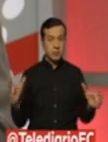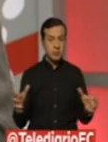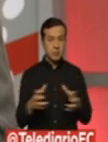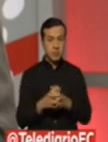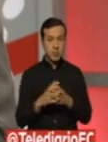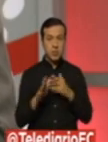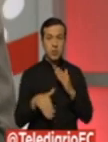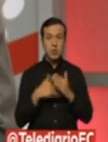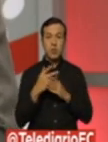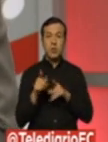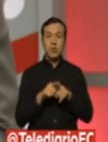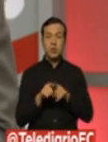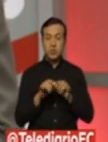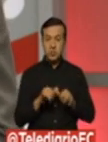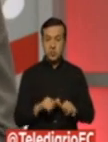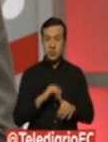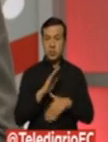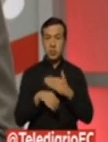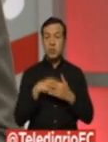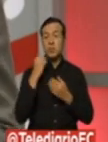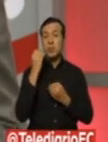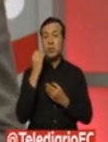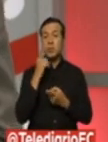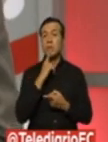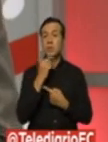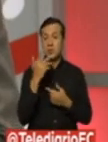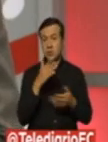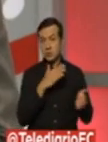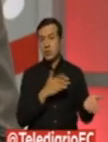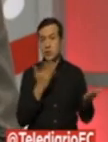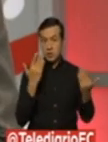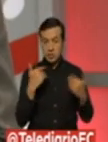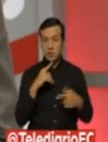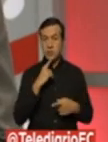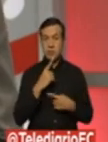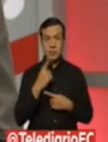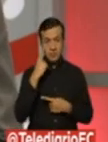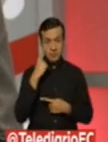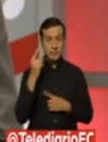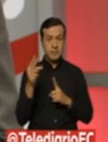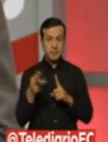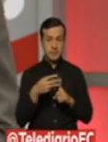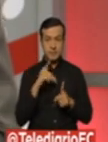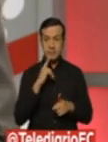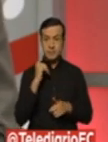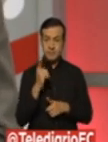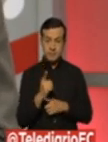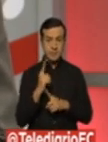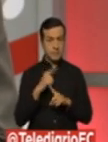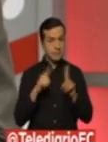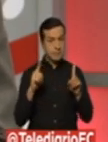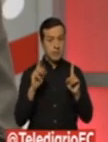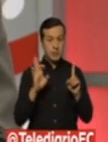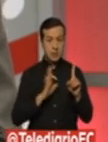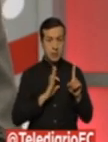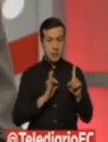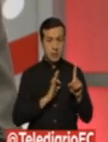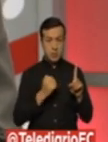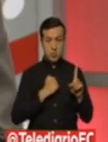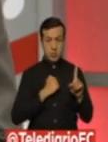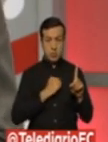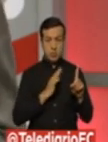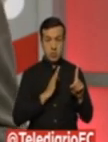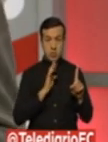del concurso y toda la información está situada en esta cargada en nuestra página web pero los técnicos de nuestras